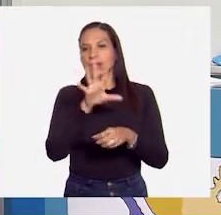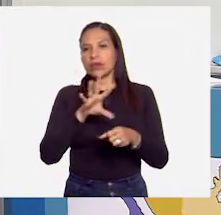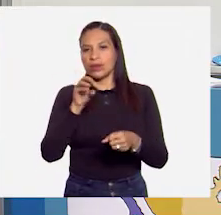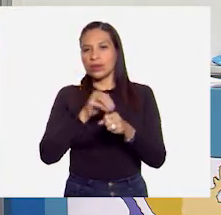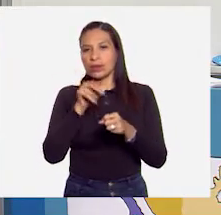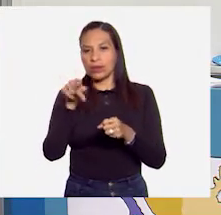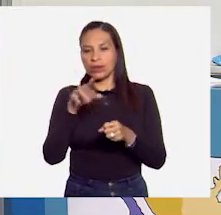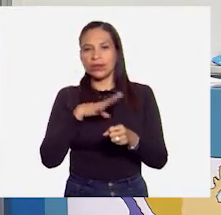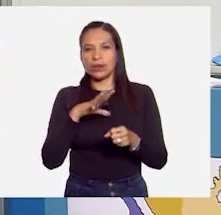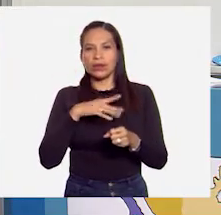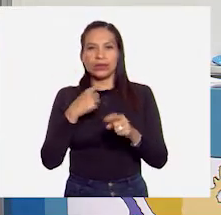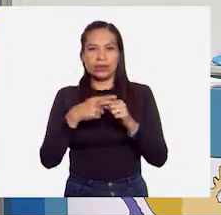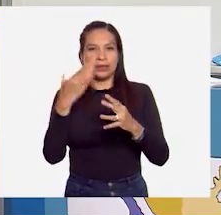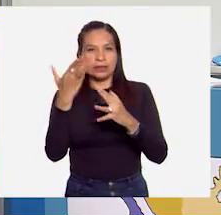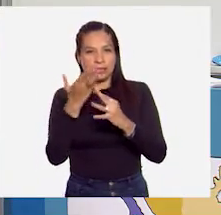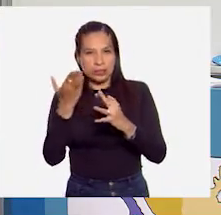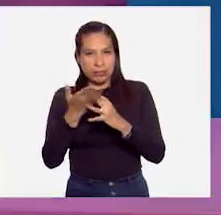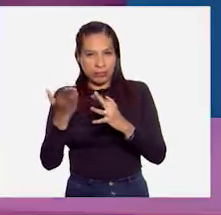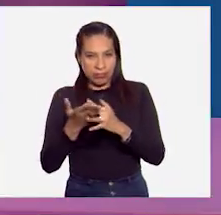entero con tercios.